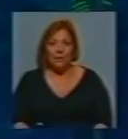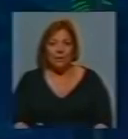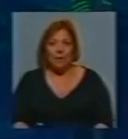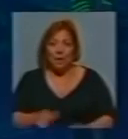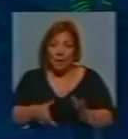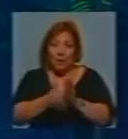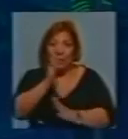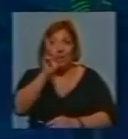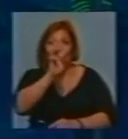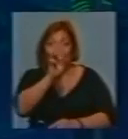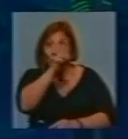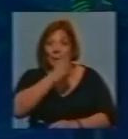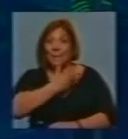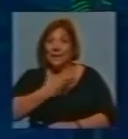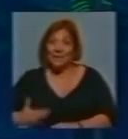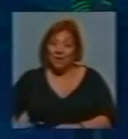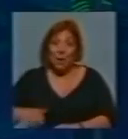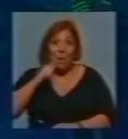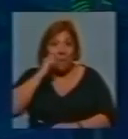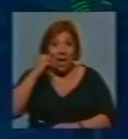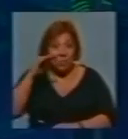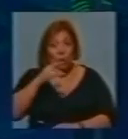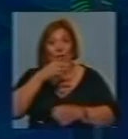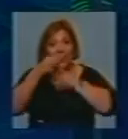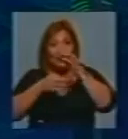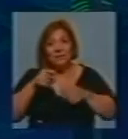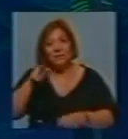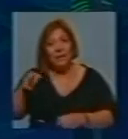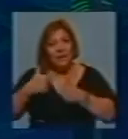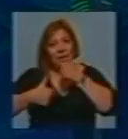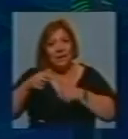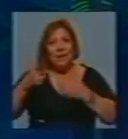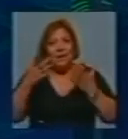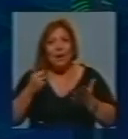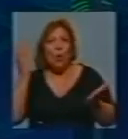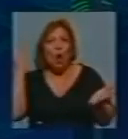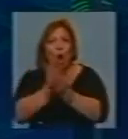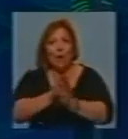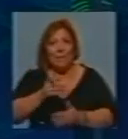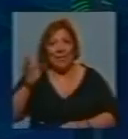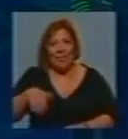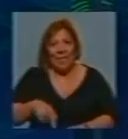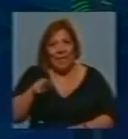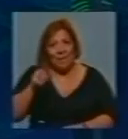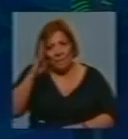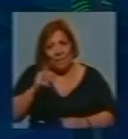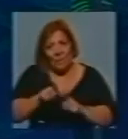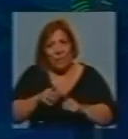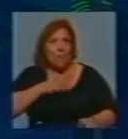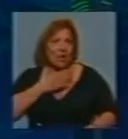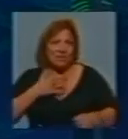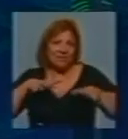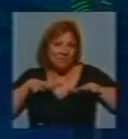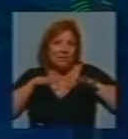Nos vamos a Venezuela, donde el presidente Nicolás Maduro dijo que la oposición pretendió dar un golpe de Estado con sus protestas tras